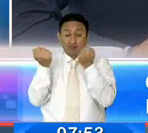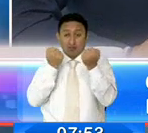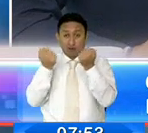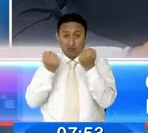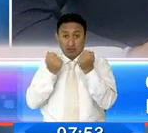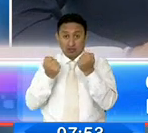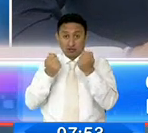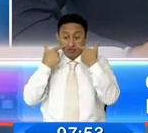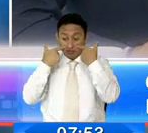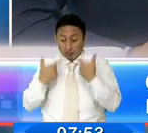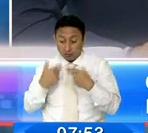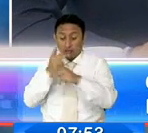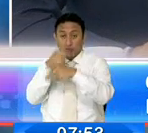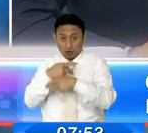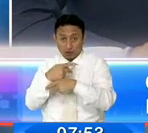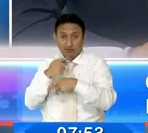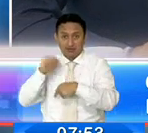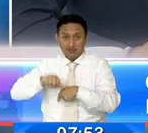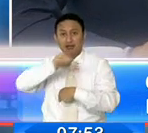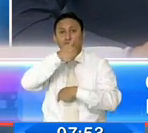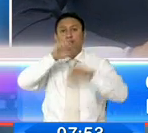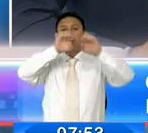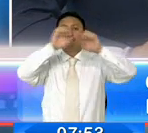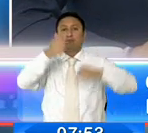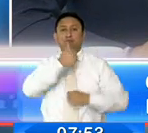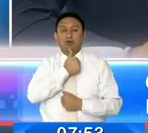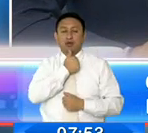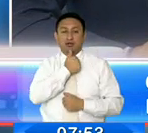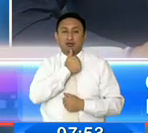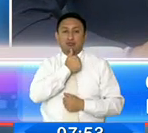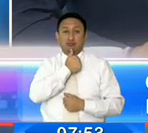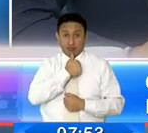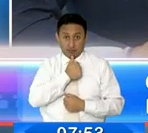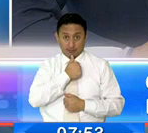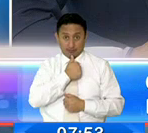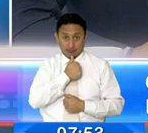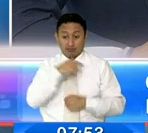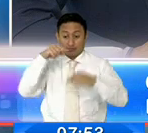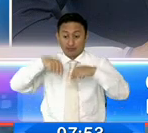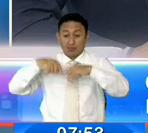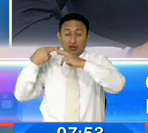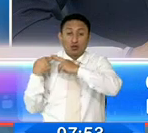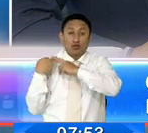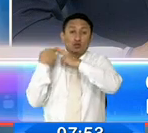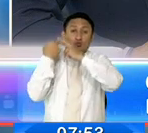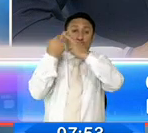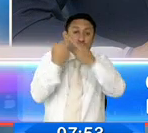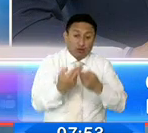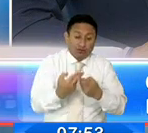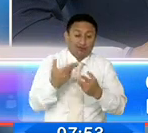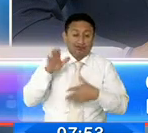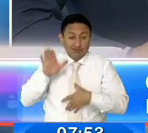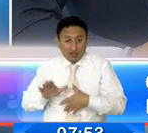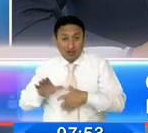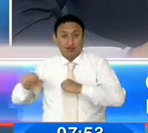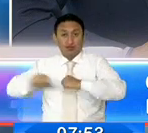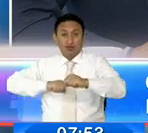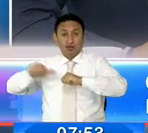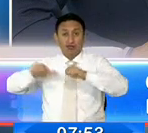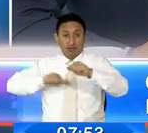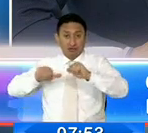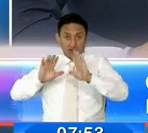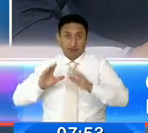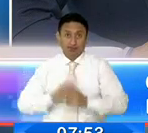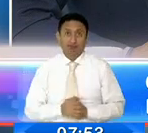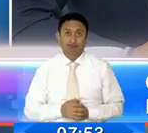patrimonial estatal. No es una privatización. Esto es una concesión de la operación y la administración. Pues en